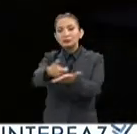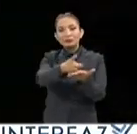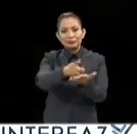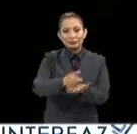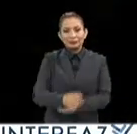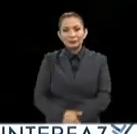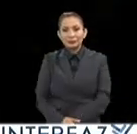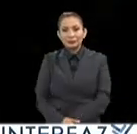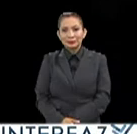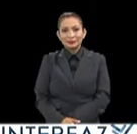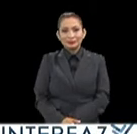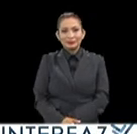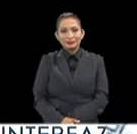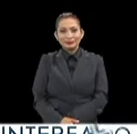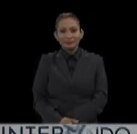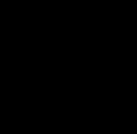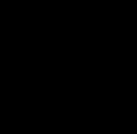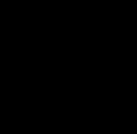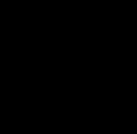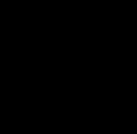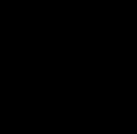explico?